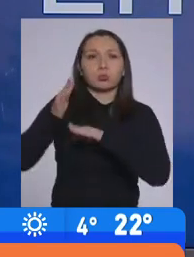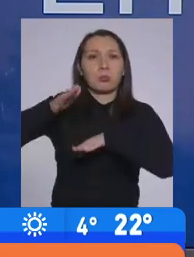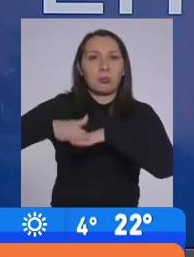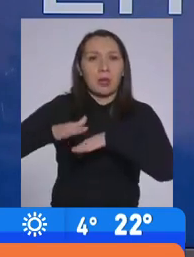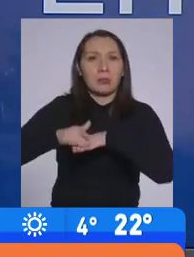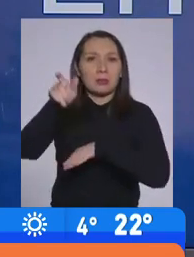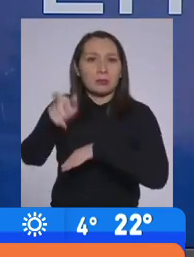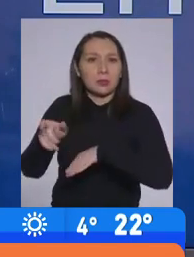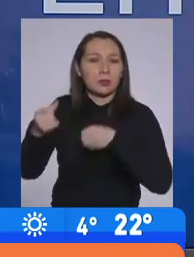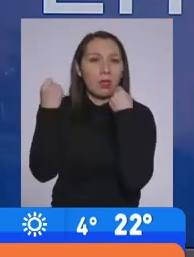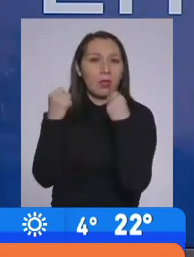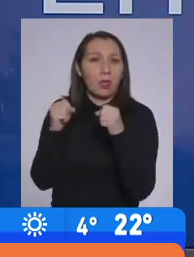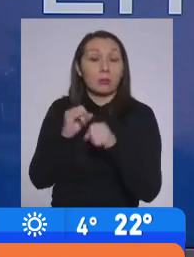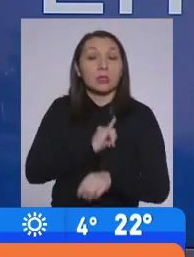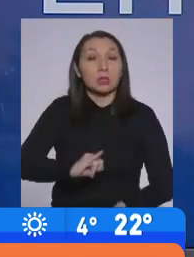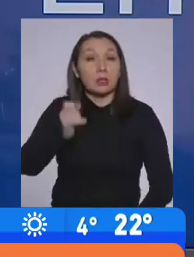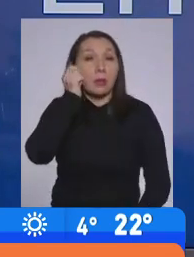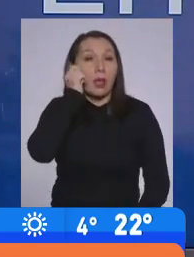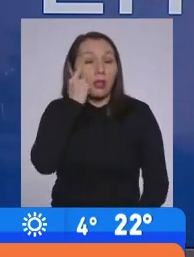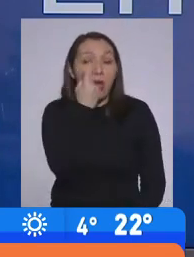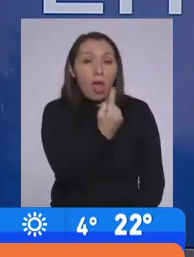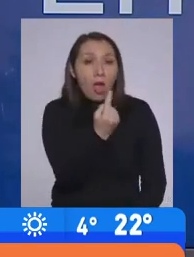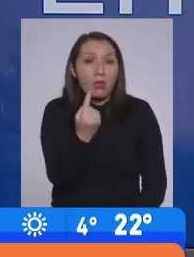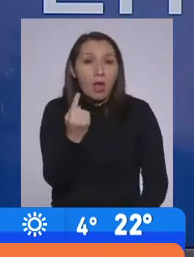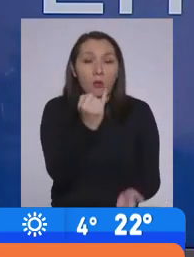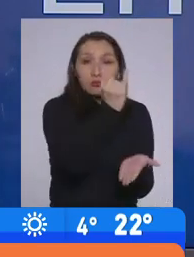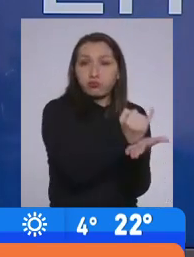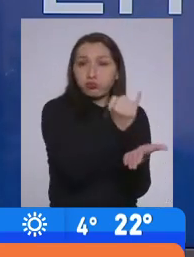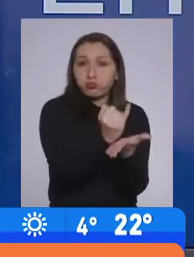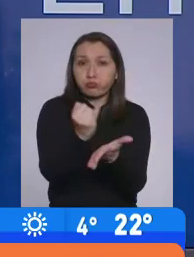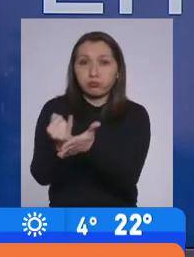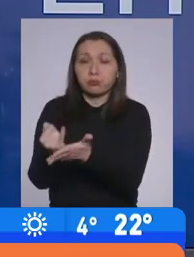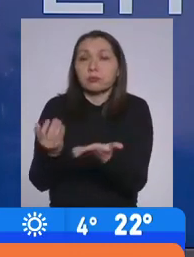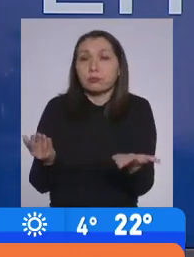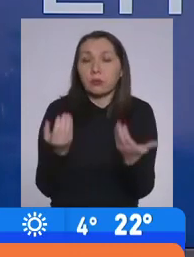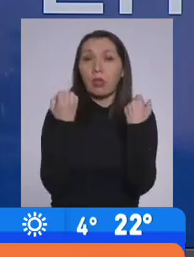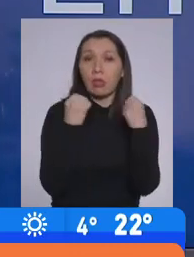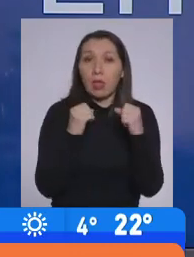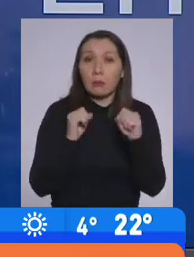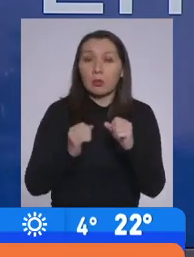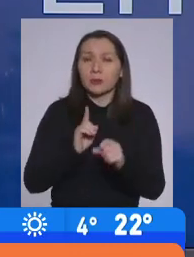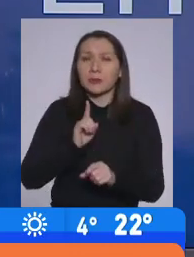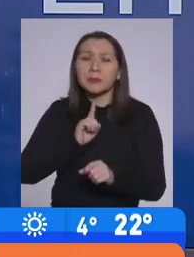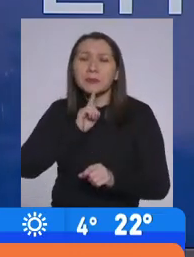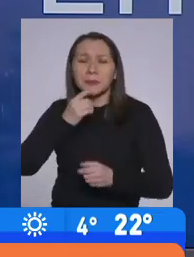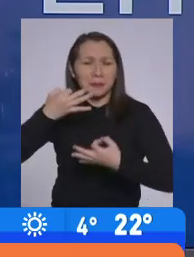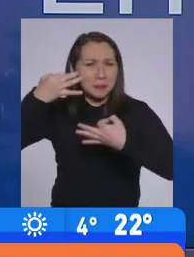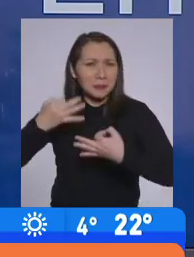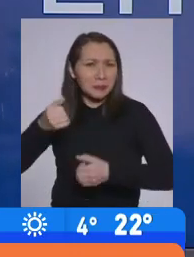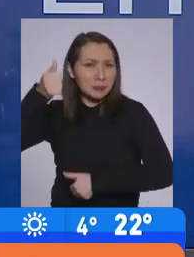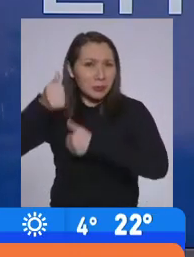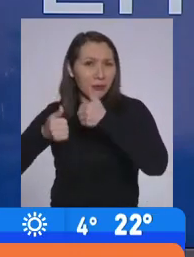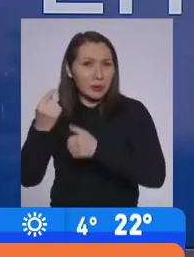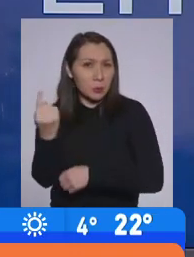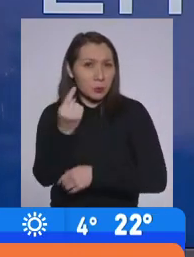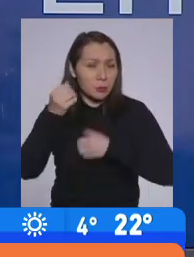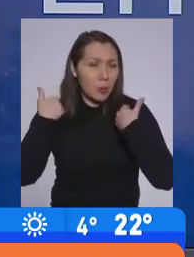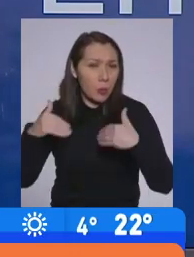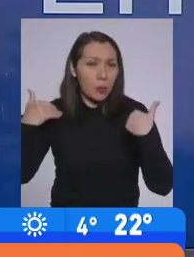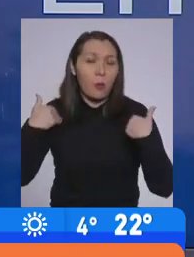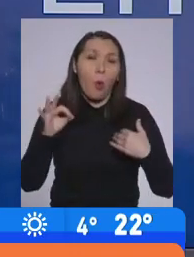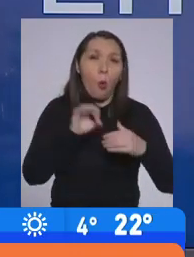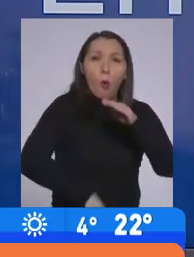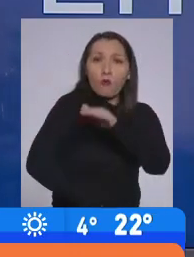entendiendo que siempre cada una de las instituciones tanto del deporte de alto rendimiento como el fútbol profesional